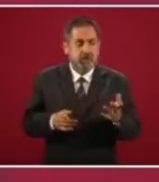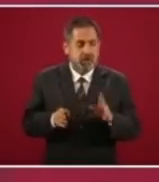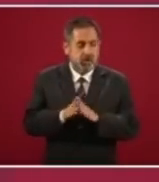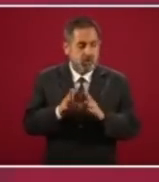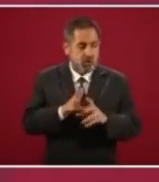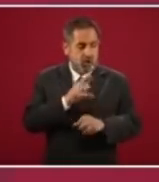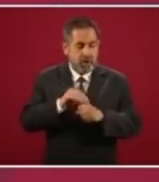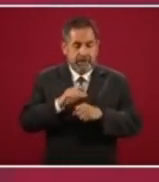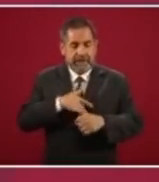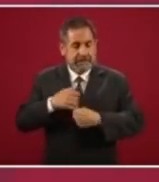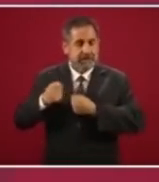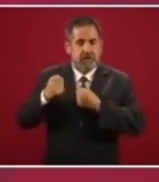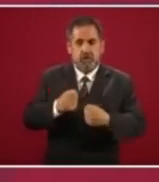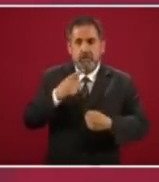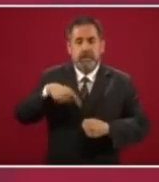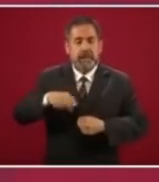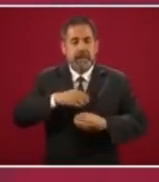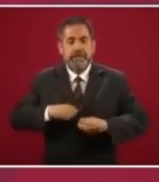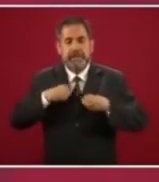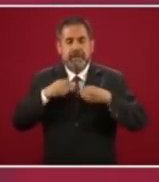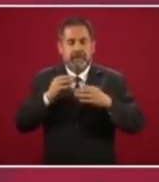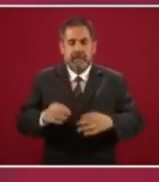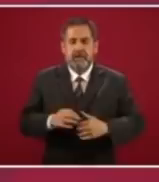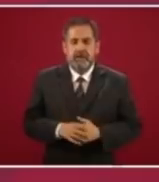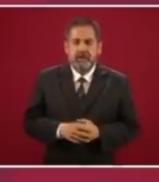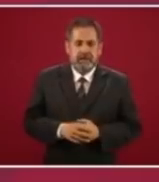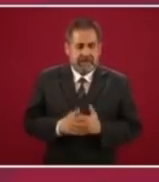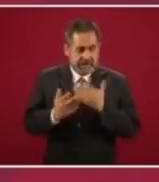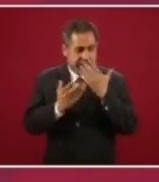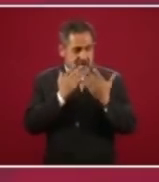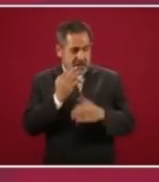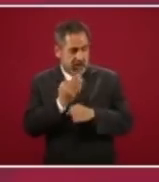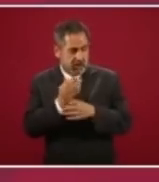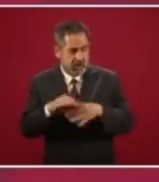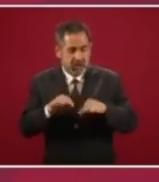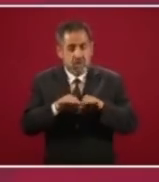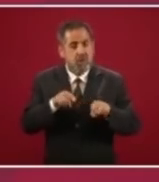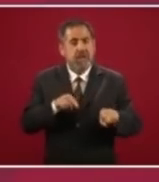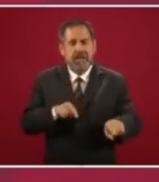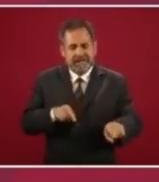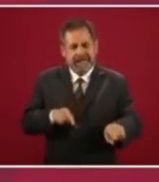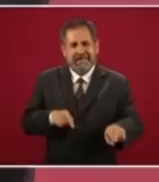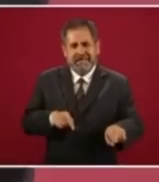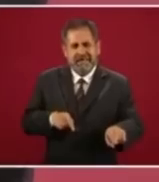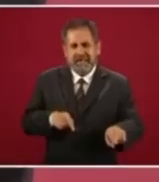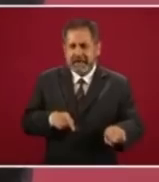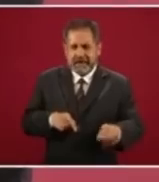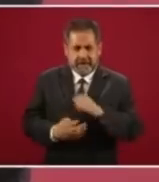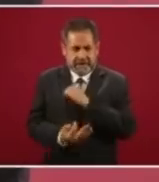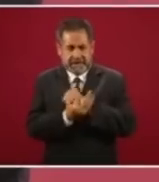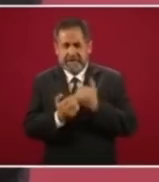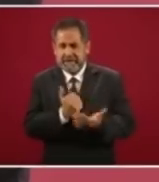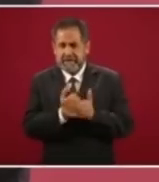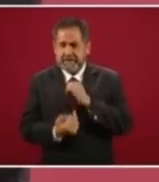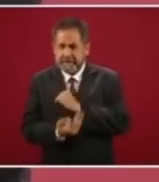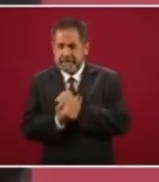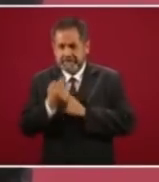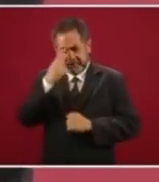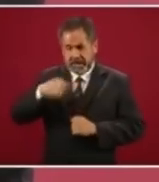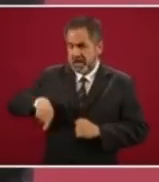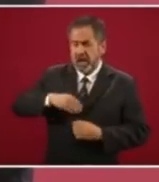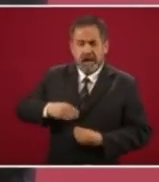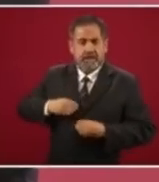encontrarle sentido a la vida. El estudio es fundamental, es básico para la